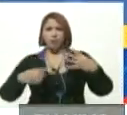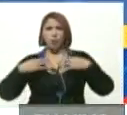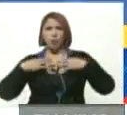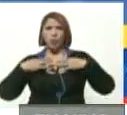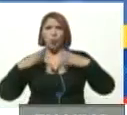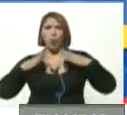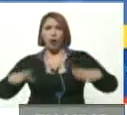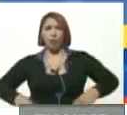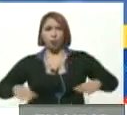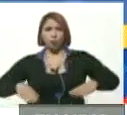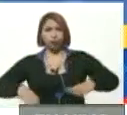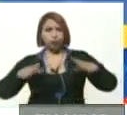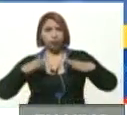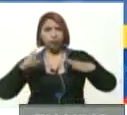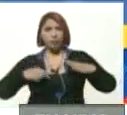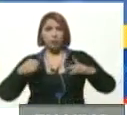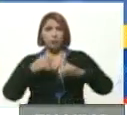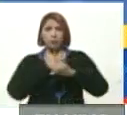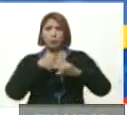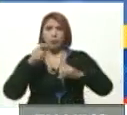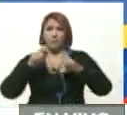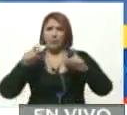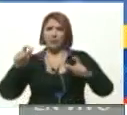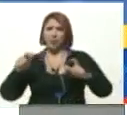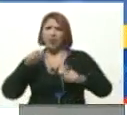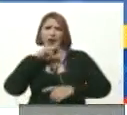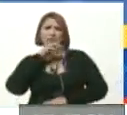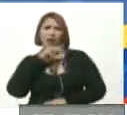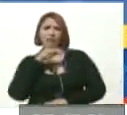lo torturaron. Gente que hablaba en inglés,